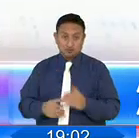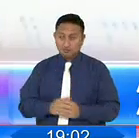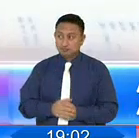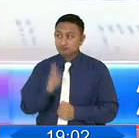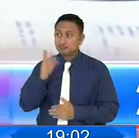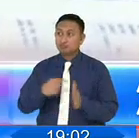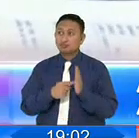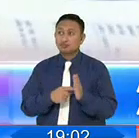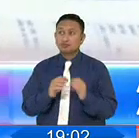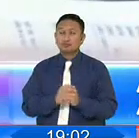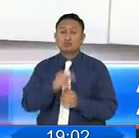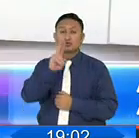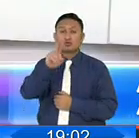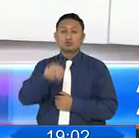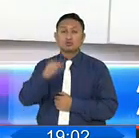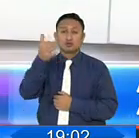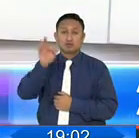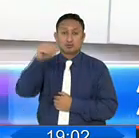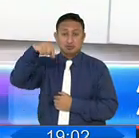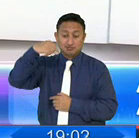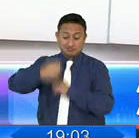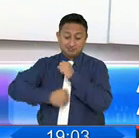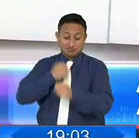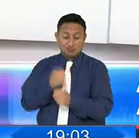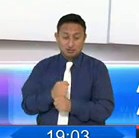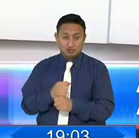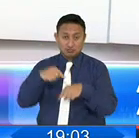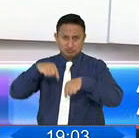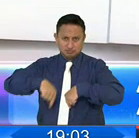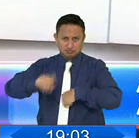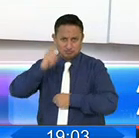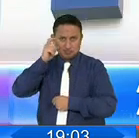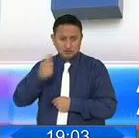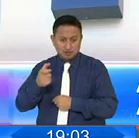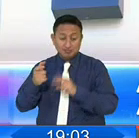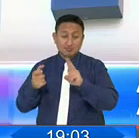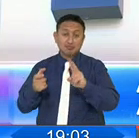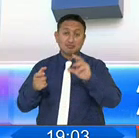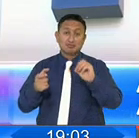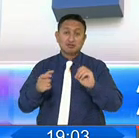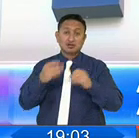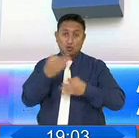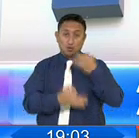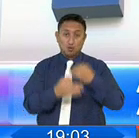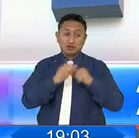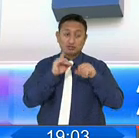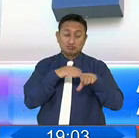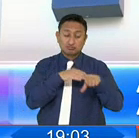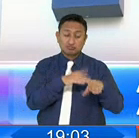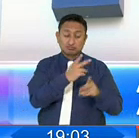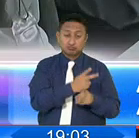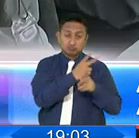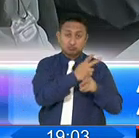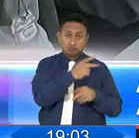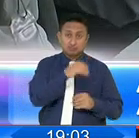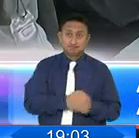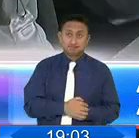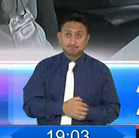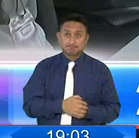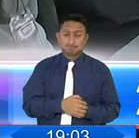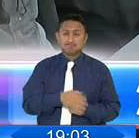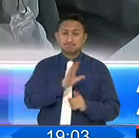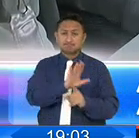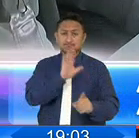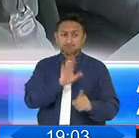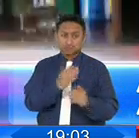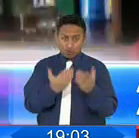ejemplo, entre 2019 y lo que va del año 2020, además de fiscales, 20 jueces han sido asistidos con el programa. Pero las amenazas y amedrentamientos